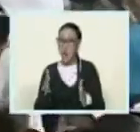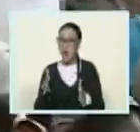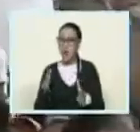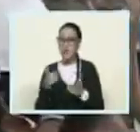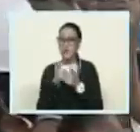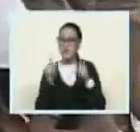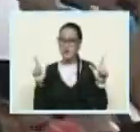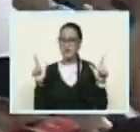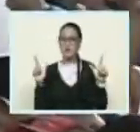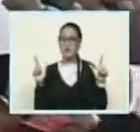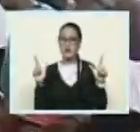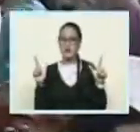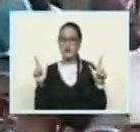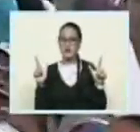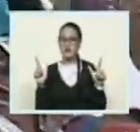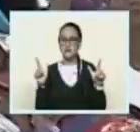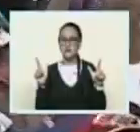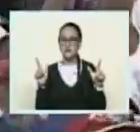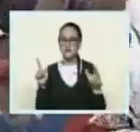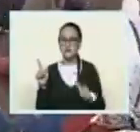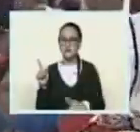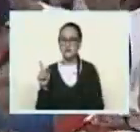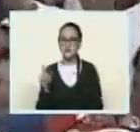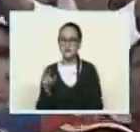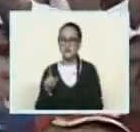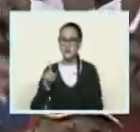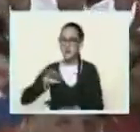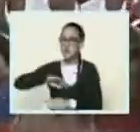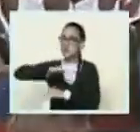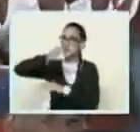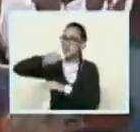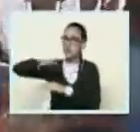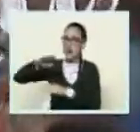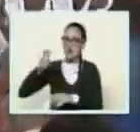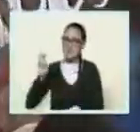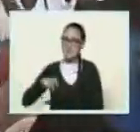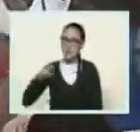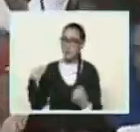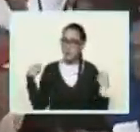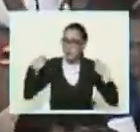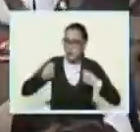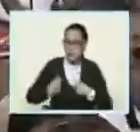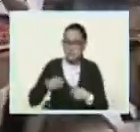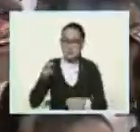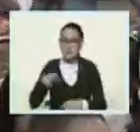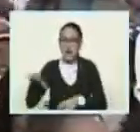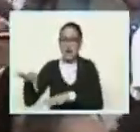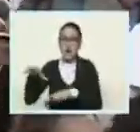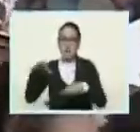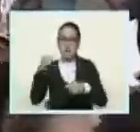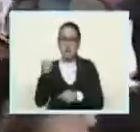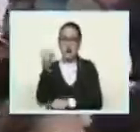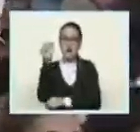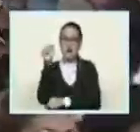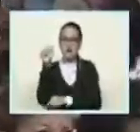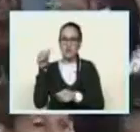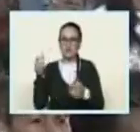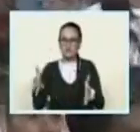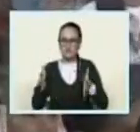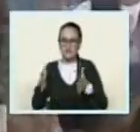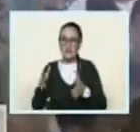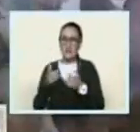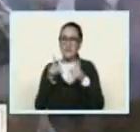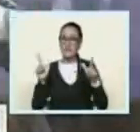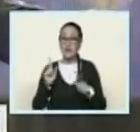Guayana, sino que emprendió los Andes en alpargatas en Ruana para conquistar la libertad, no solo